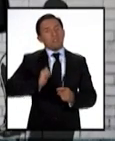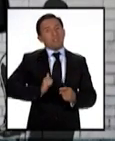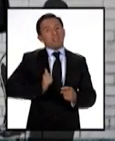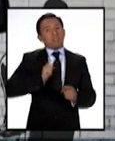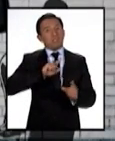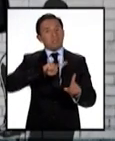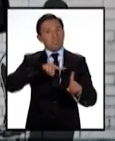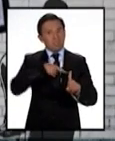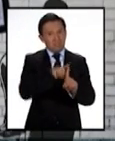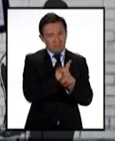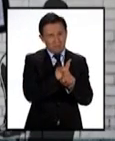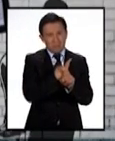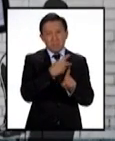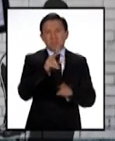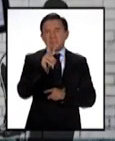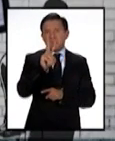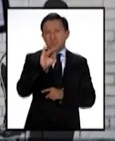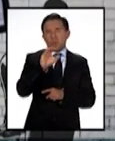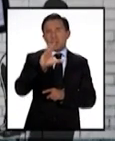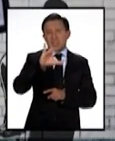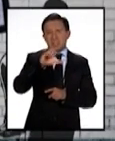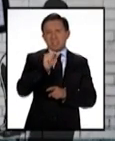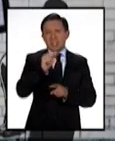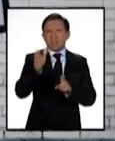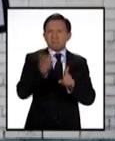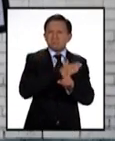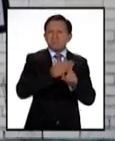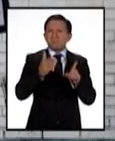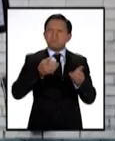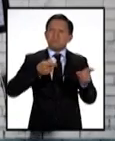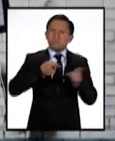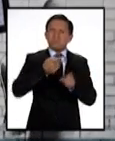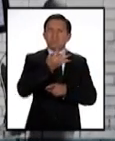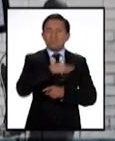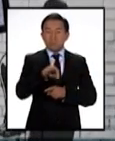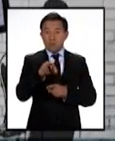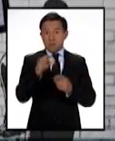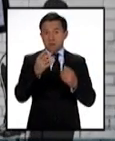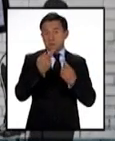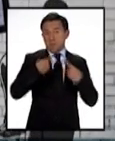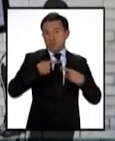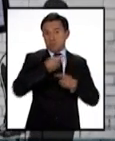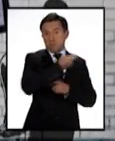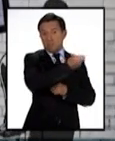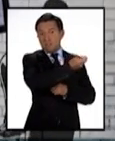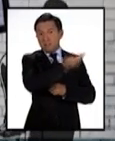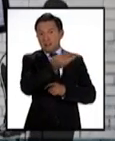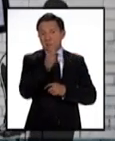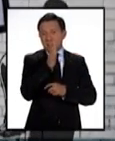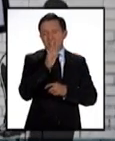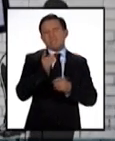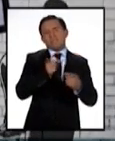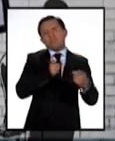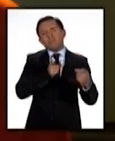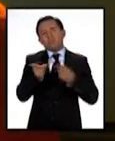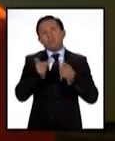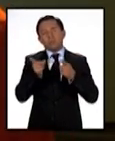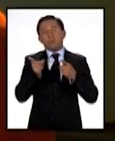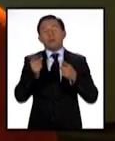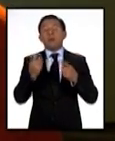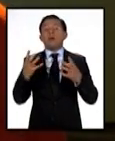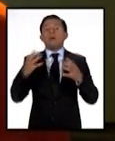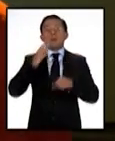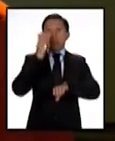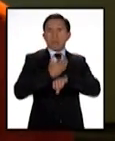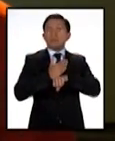la constante amenaza que sufre el vulnerable frente al agresor o los agresores en un contexto de impunidad.